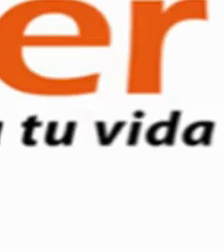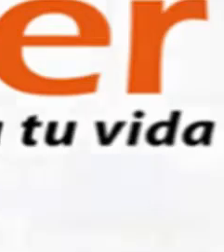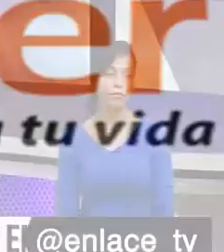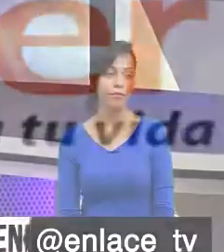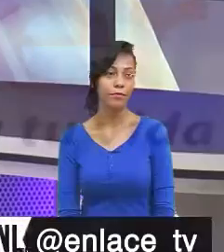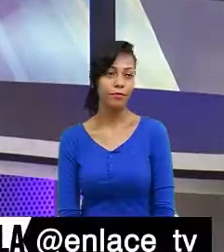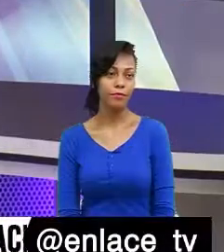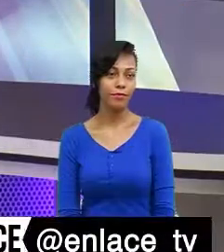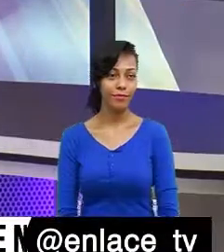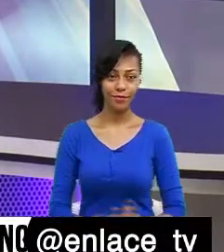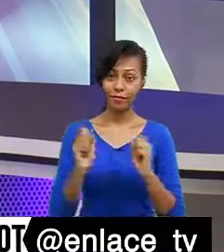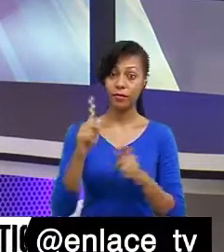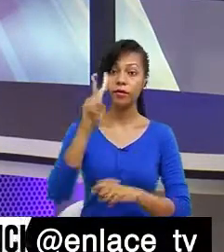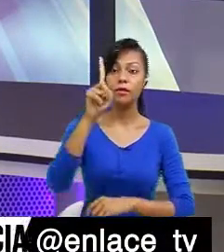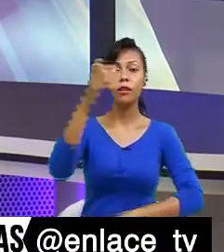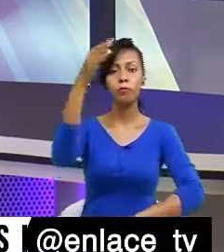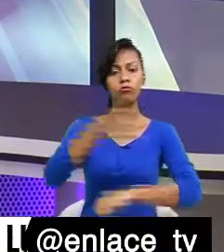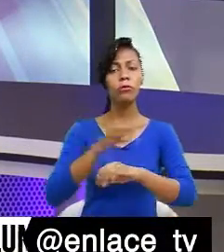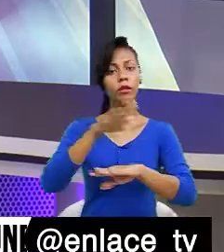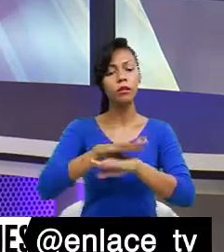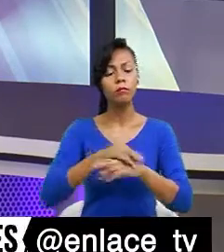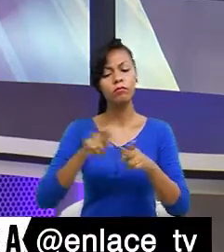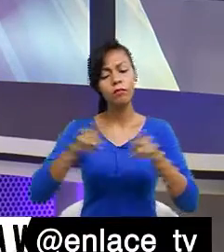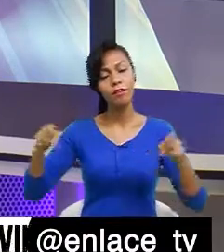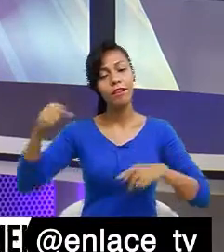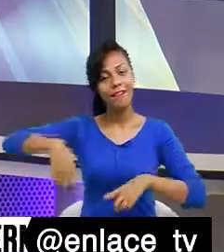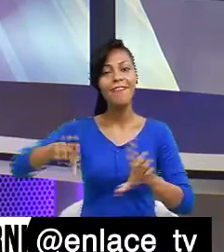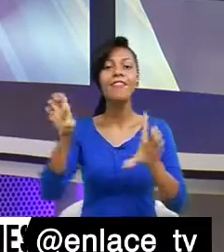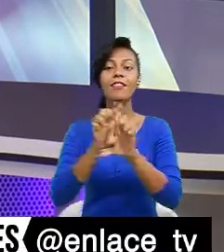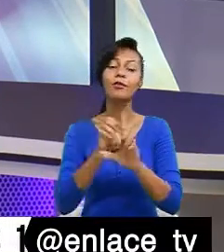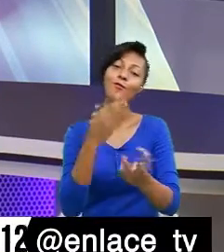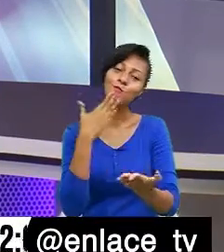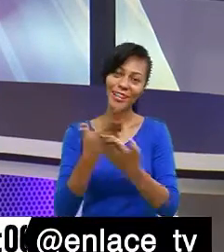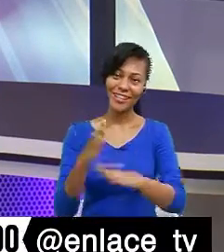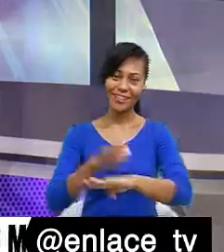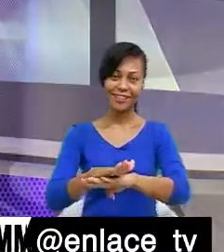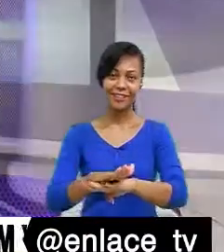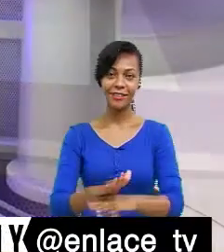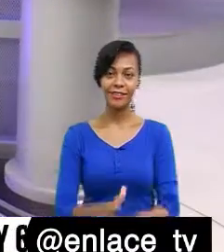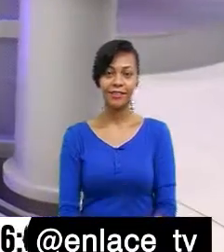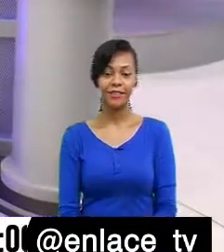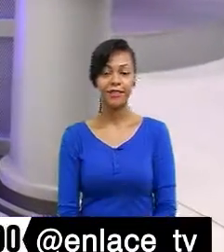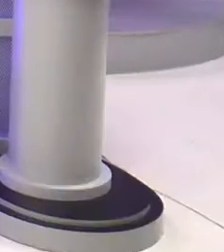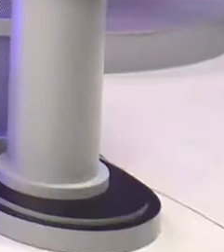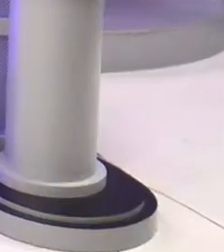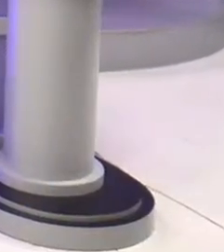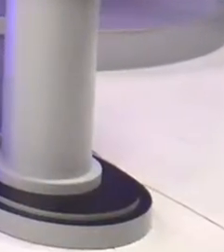Nos vemos 6 en punto de la tarde con más de lo que usted quiere ver en Enlace Noticias. Feliz tarde para todos.